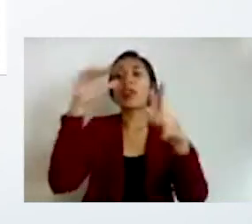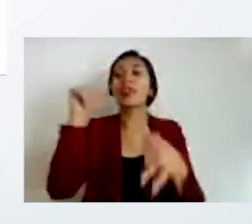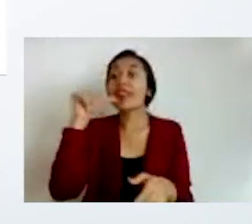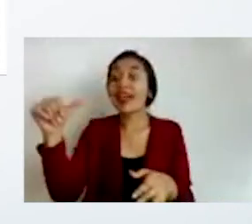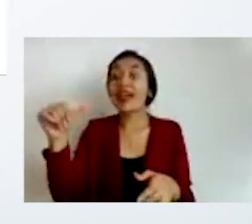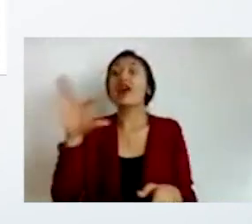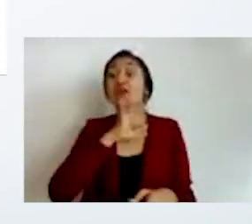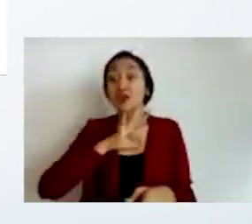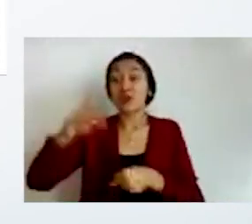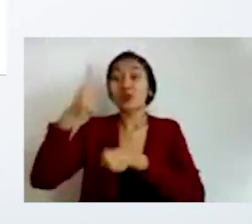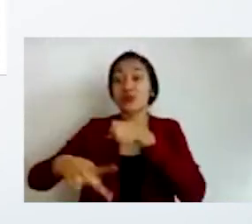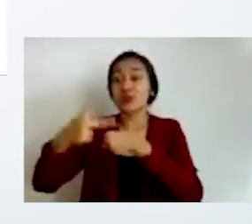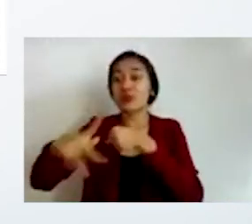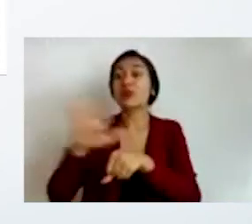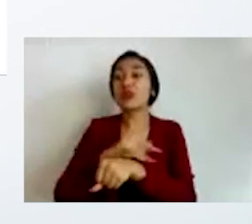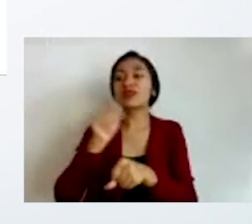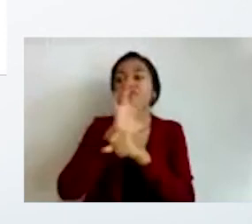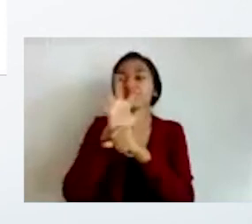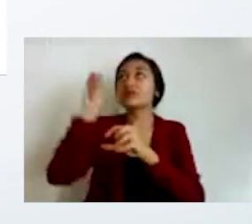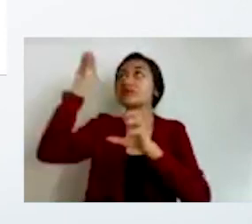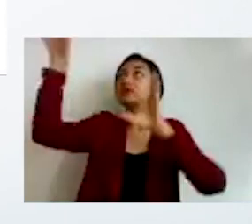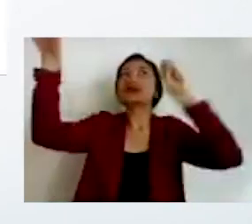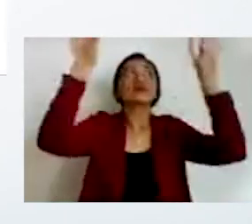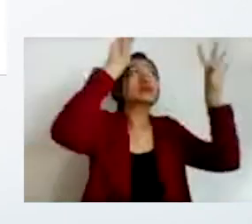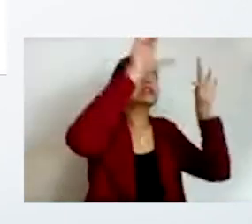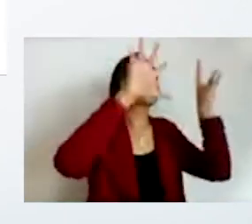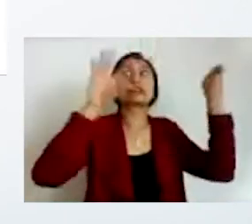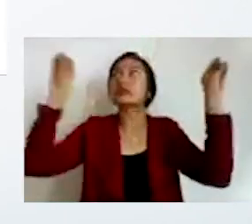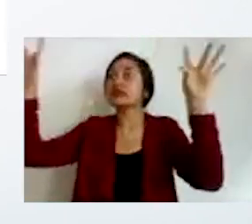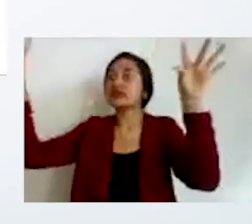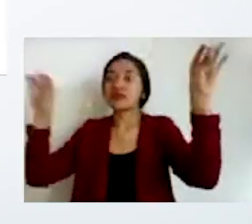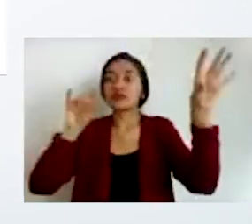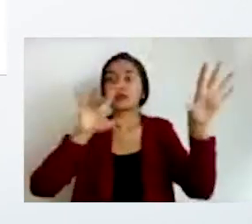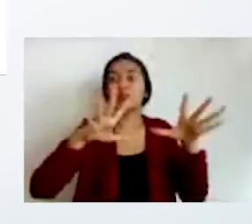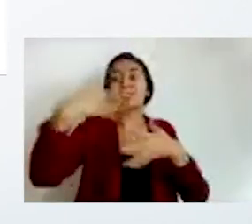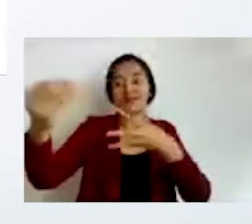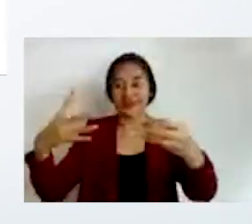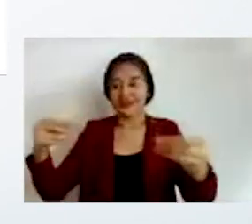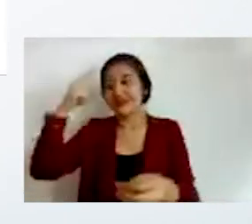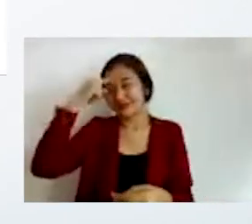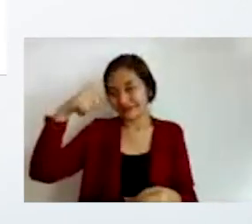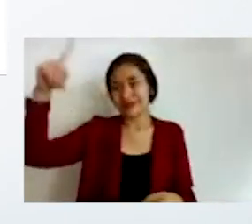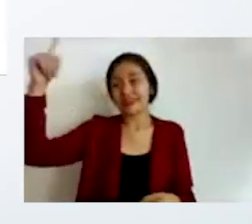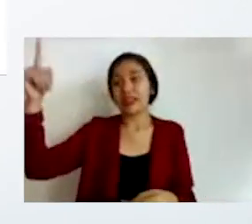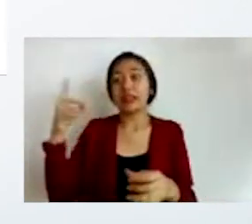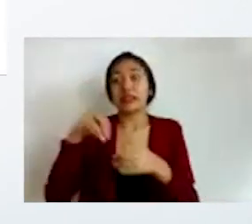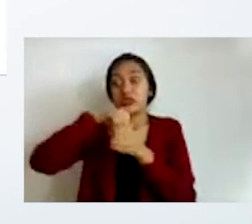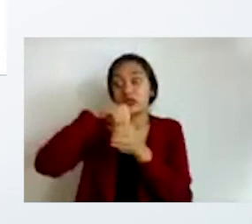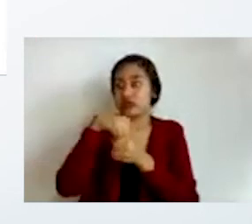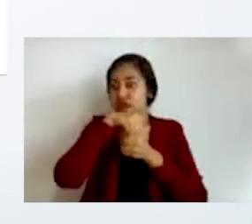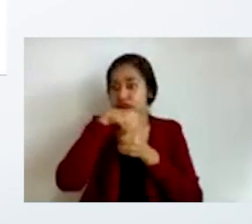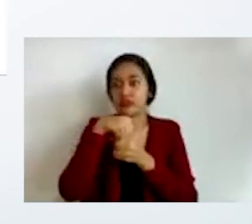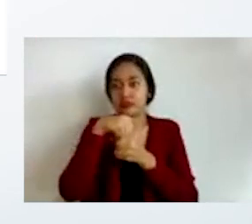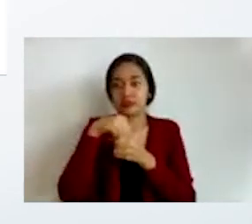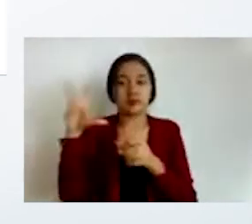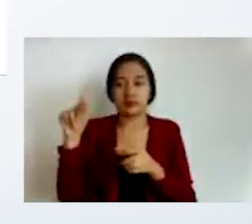la posibilidad de contagio, ¿sí? Y los países como México, donde pues a lo mejor todavía tiene que